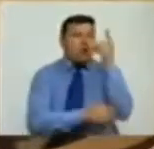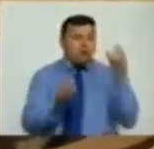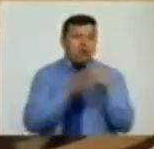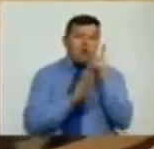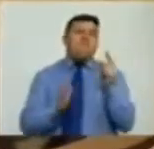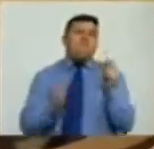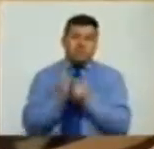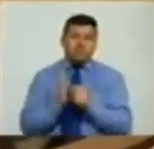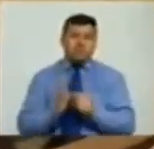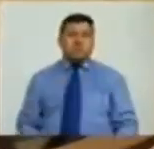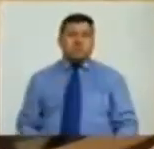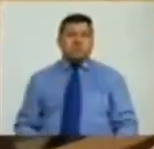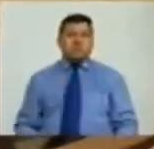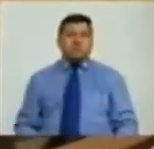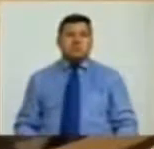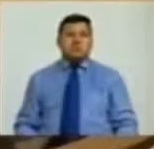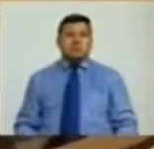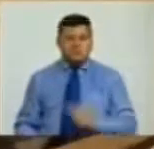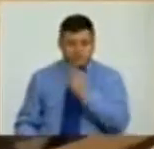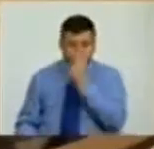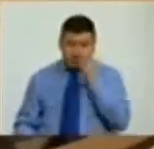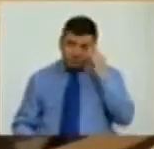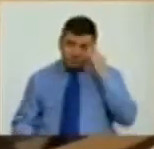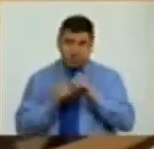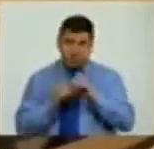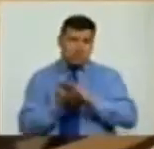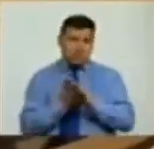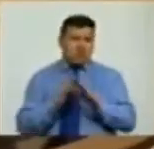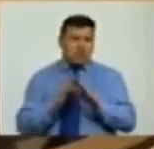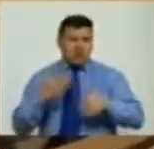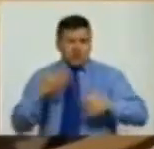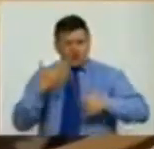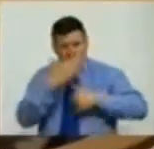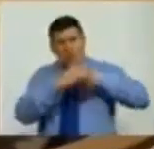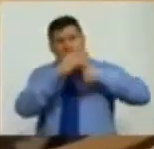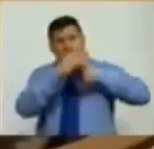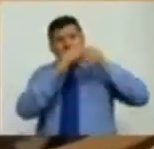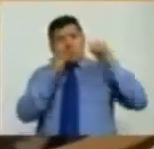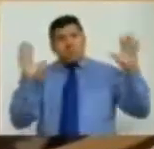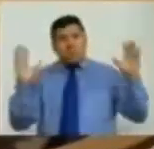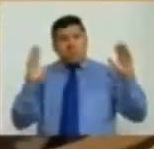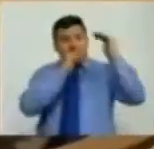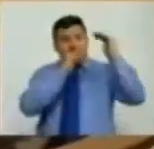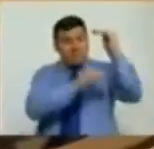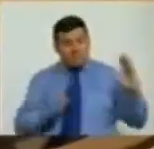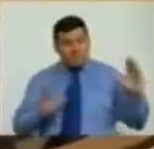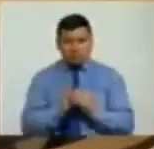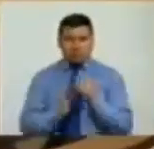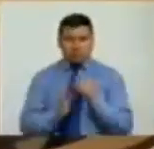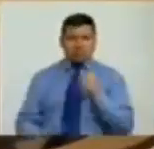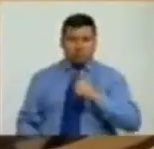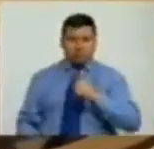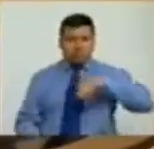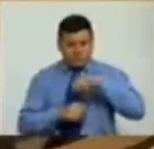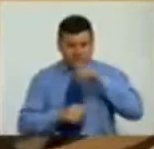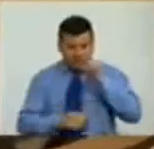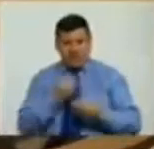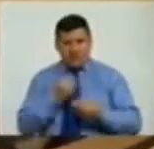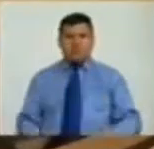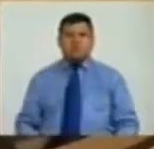eso, cumplir el acuerdo de paz en todas sus partes, como lo estamos haciendo y lo debemos seguir